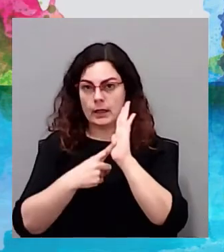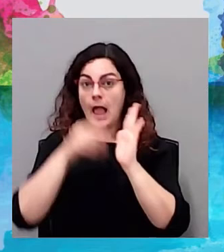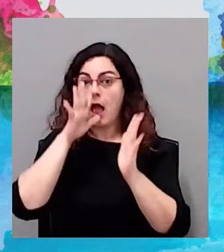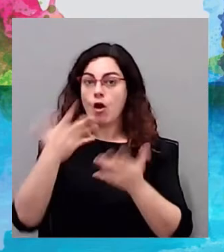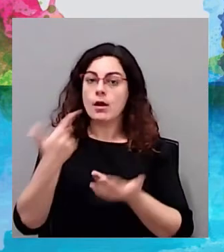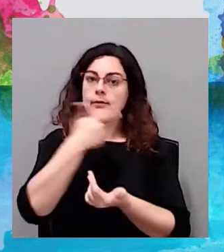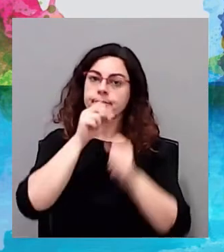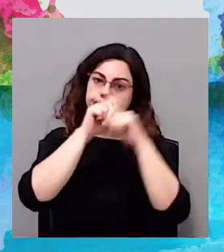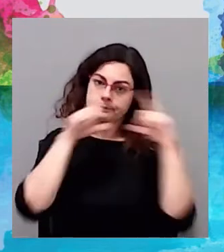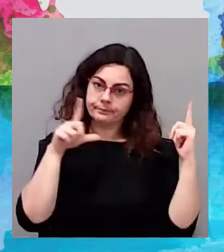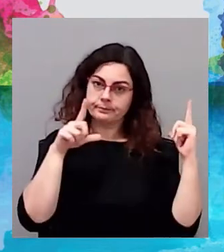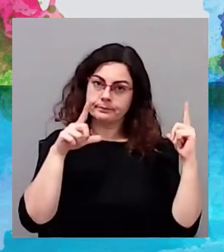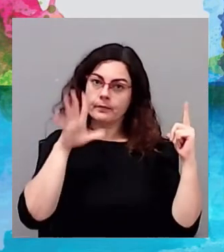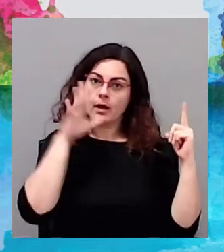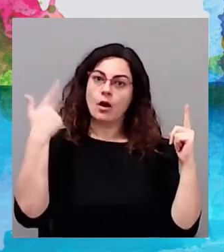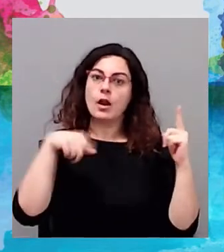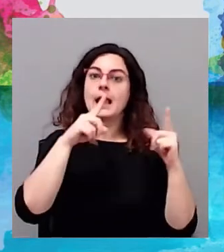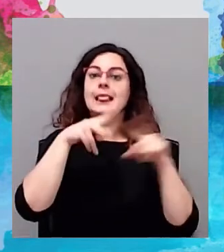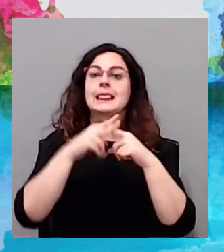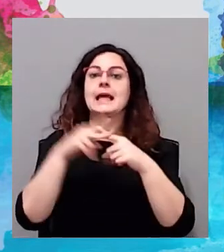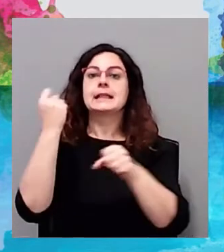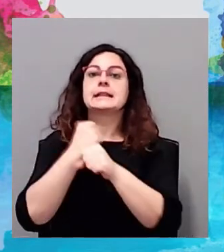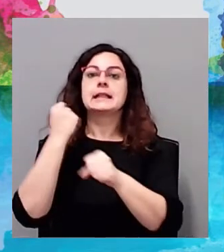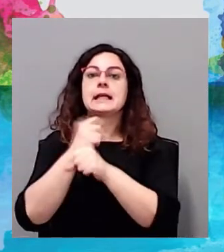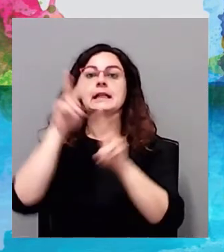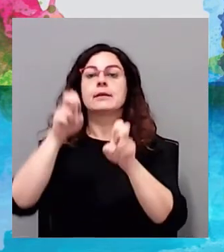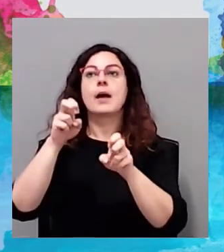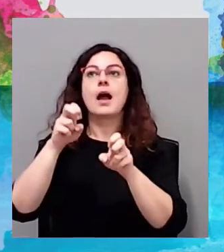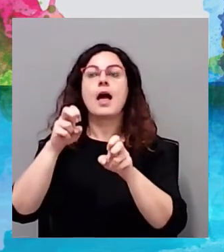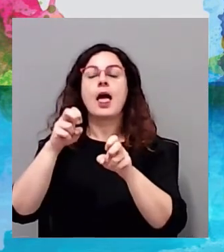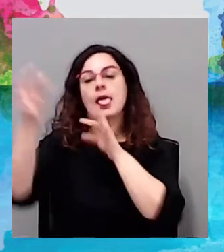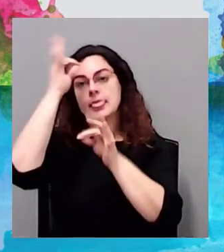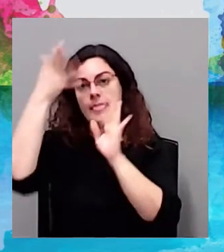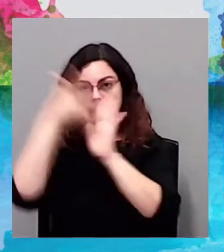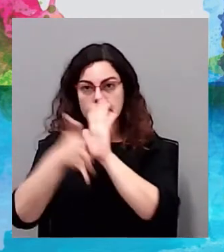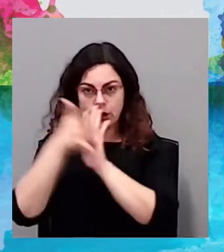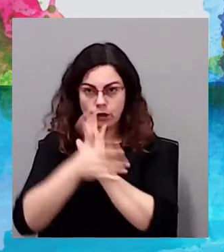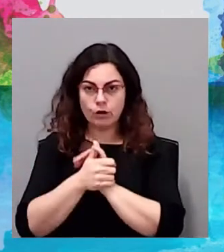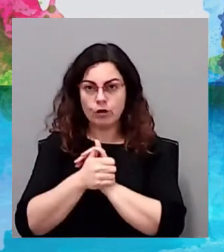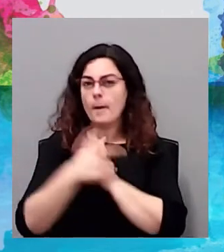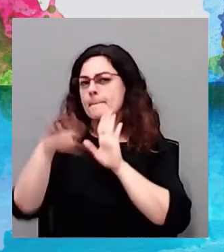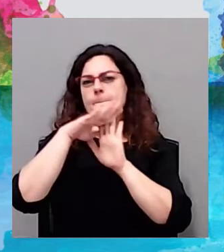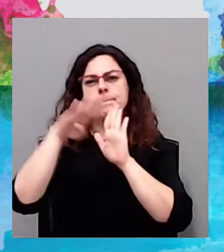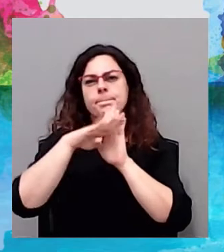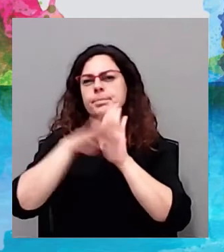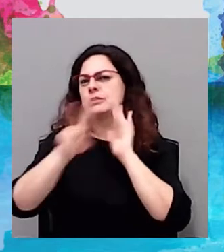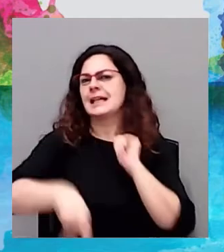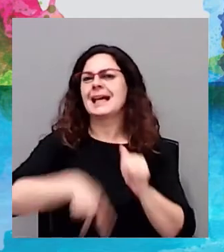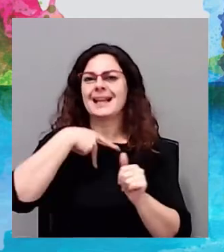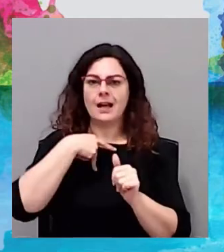porque vamos ahora a trabajar en el taller con la descripción y unas pautas muy generales sobre cómo se